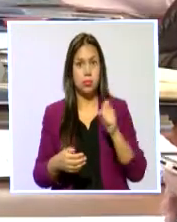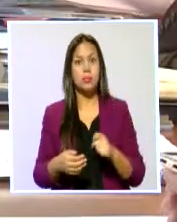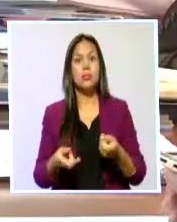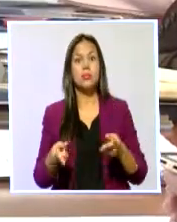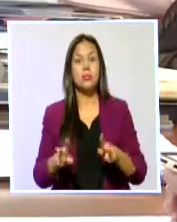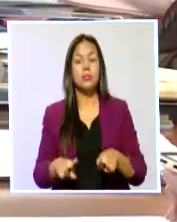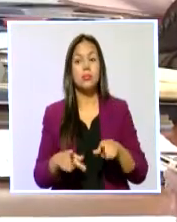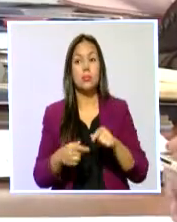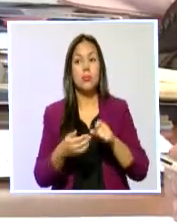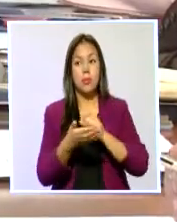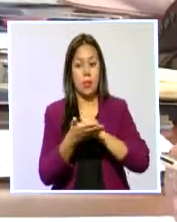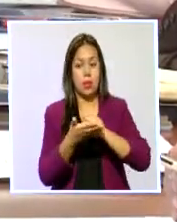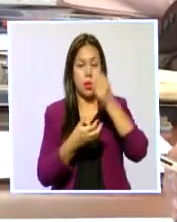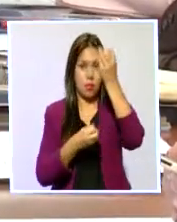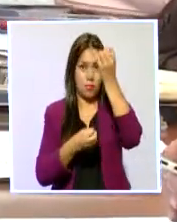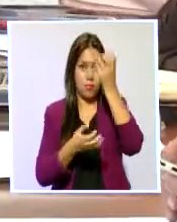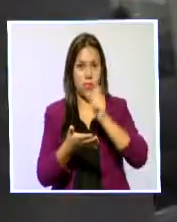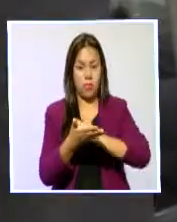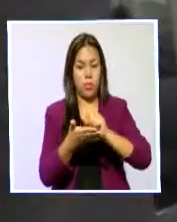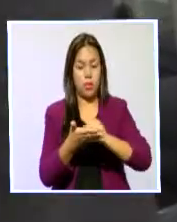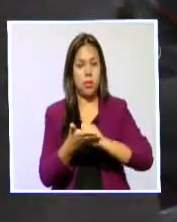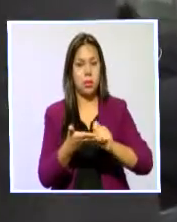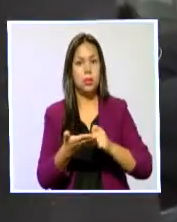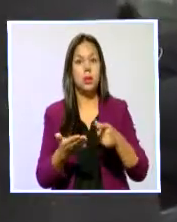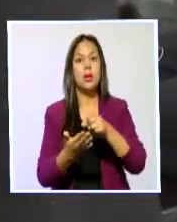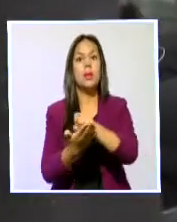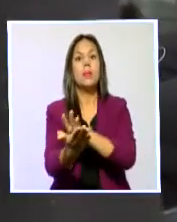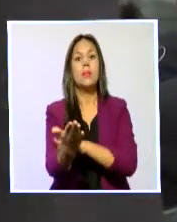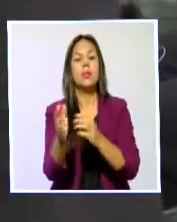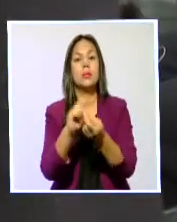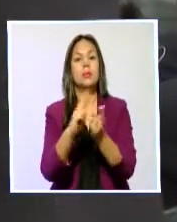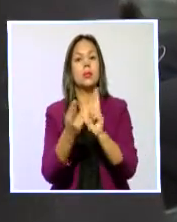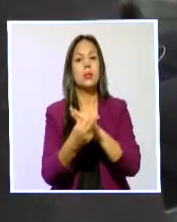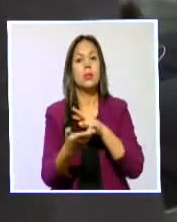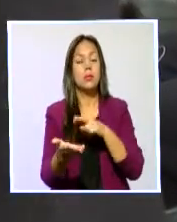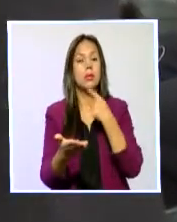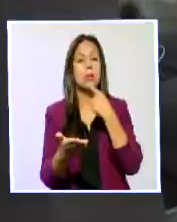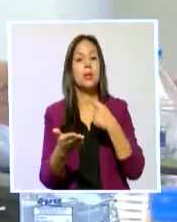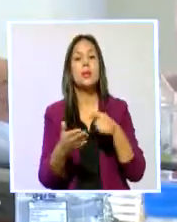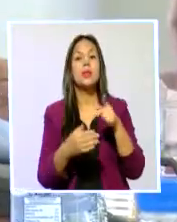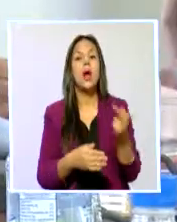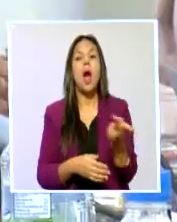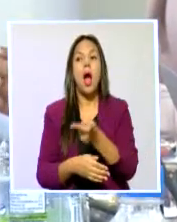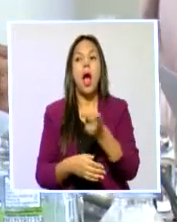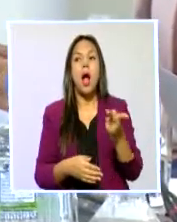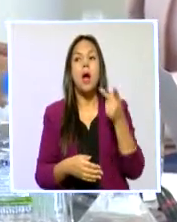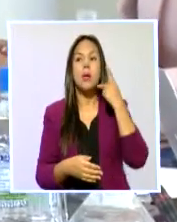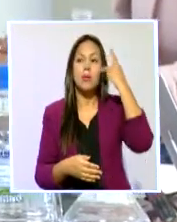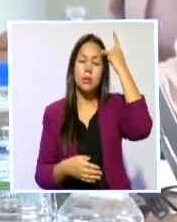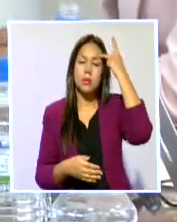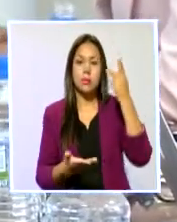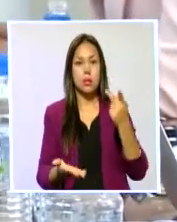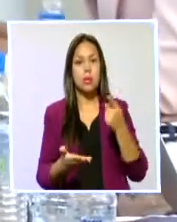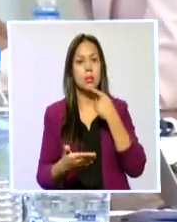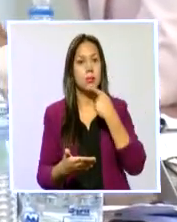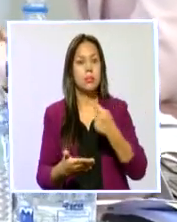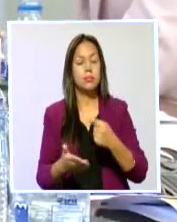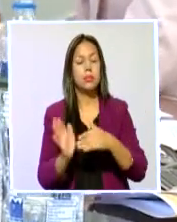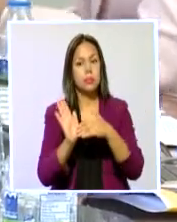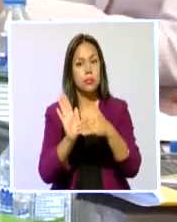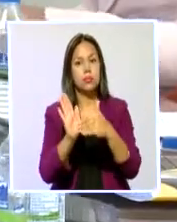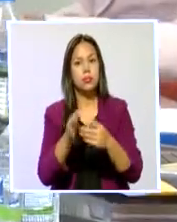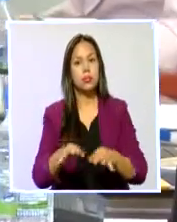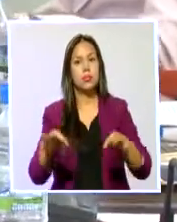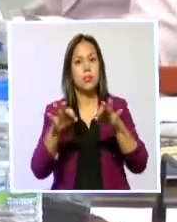borrador de informe para primer debate del proyecto de reformas se incluyen temas como la tenencia compartida, que a criterio de Samaniego